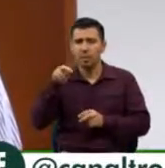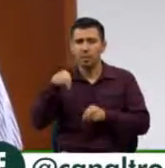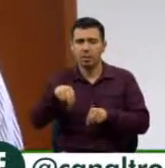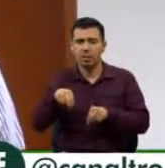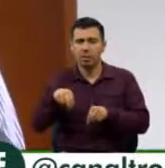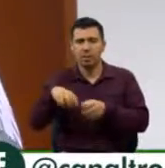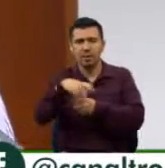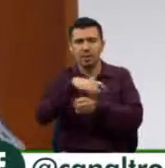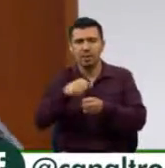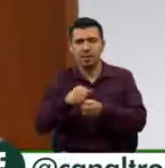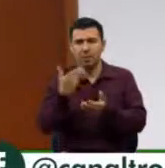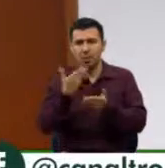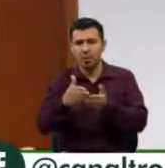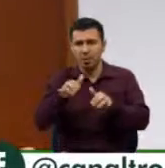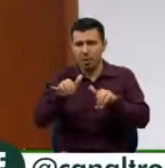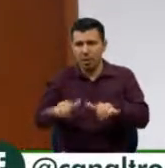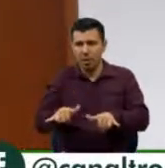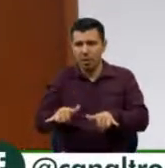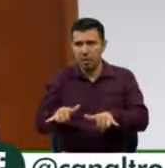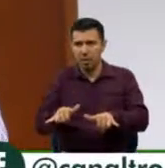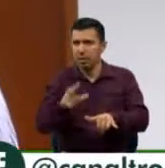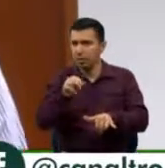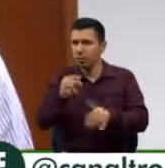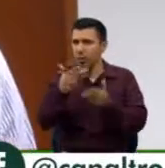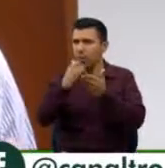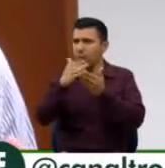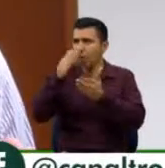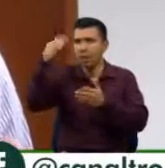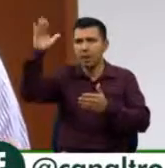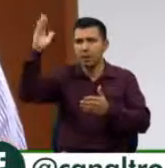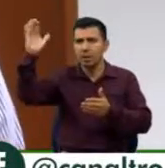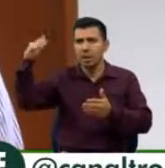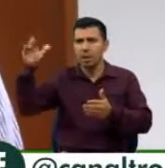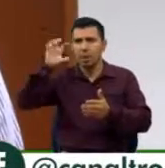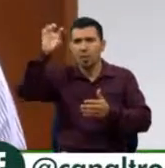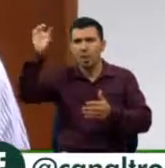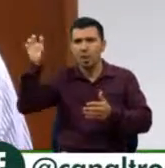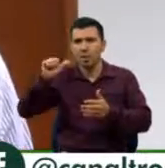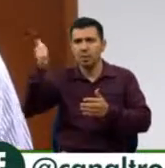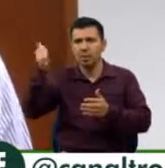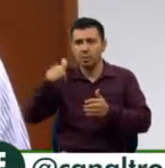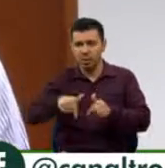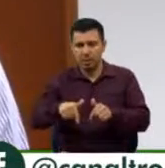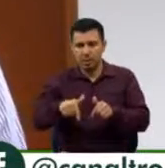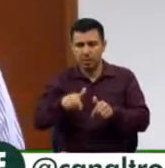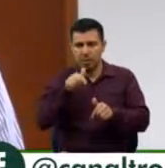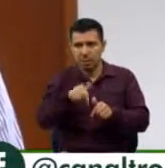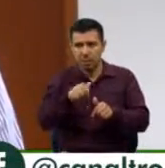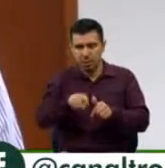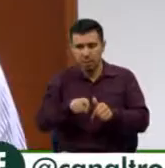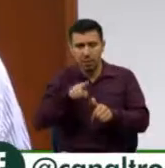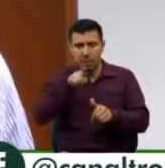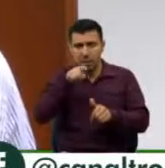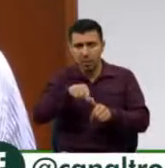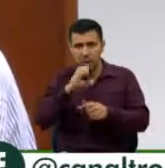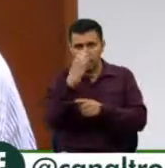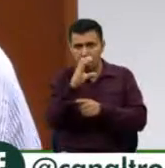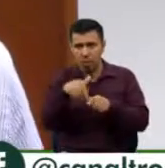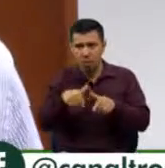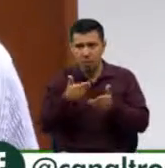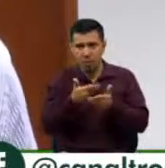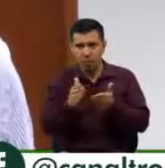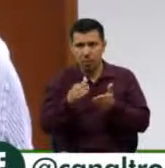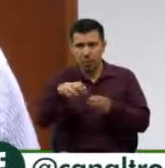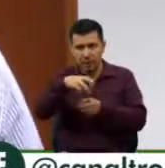hay historias de éxito, de emprendimientos, de empresarios muy importantes que pueden generar gran impacto, y la idea es que los conozcamos un poco más,